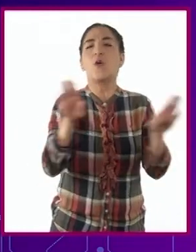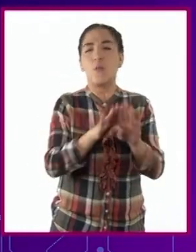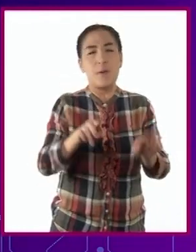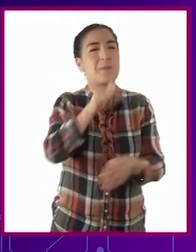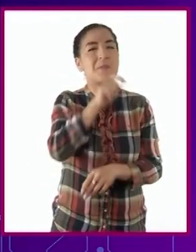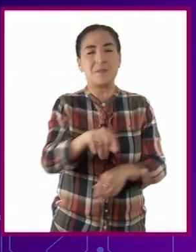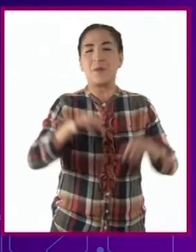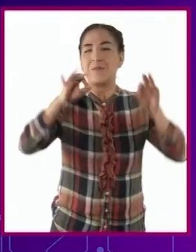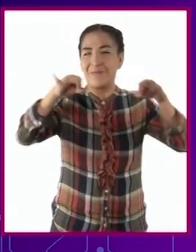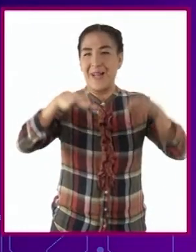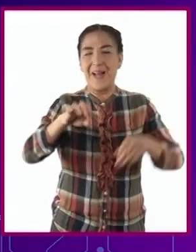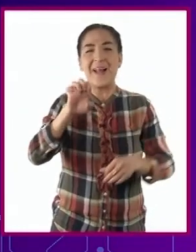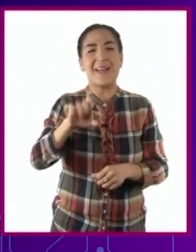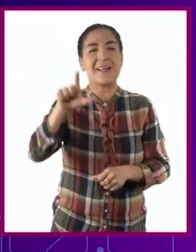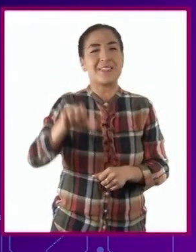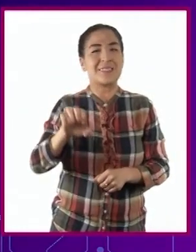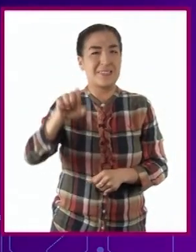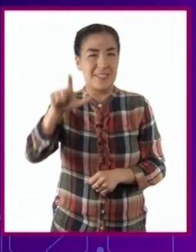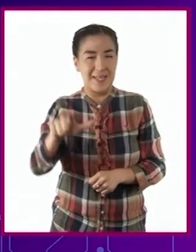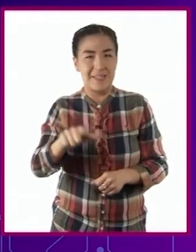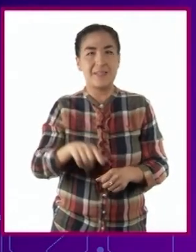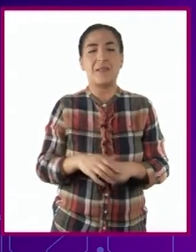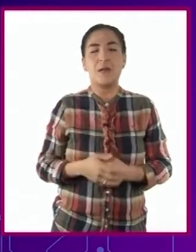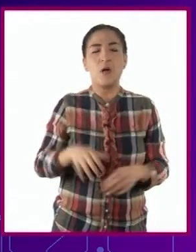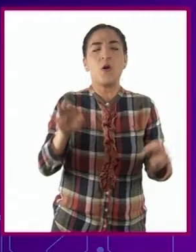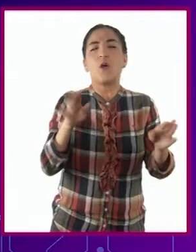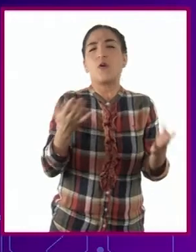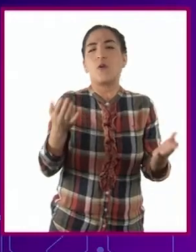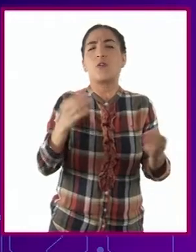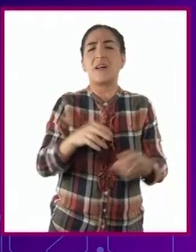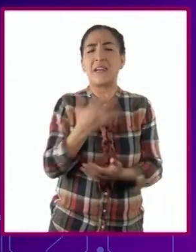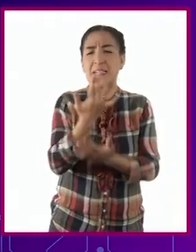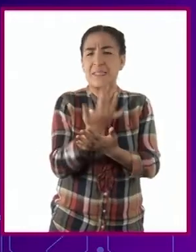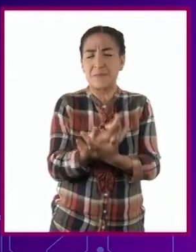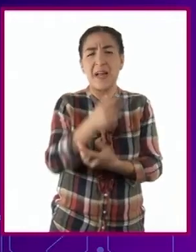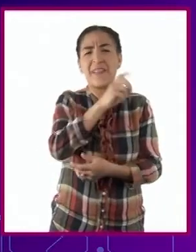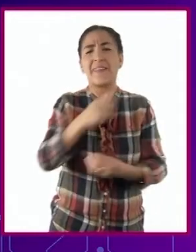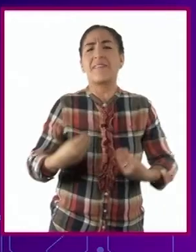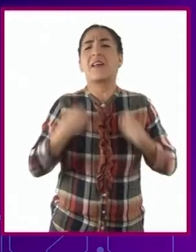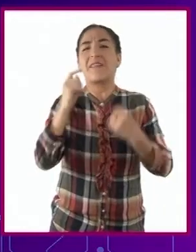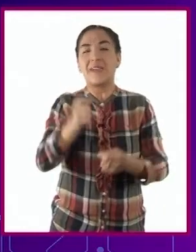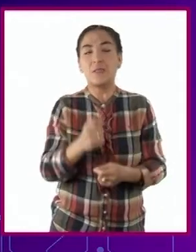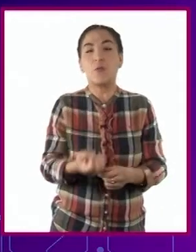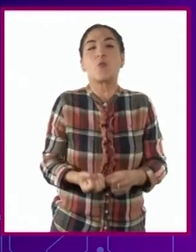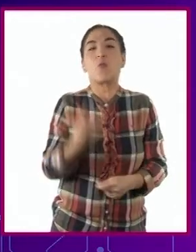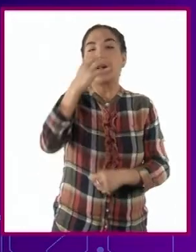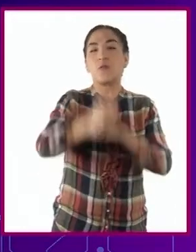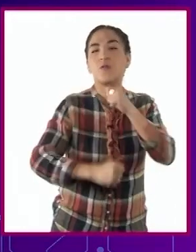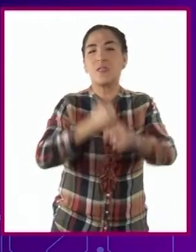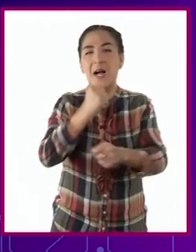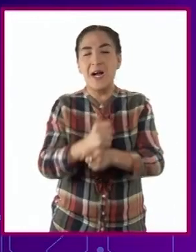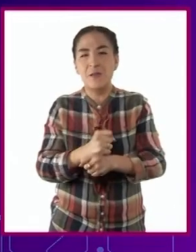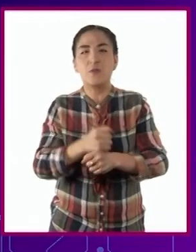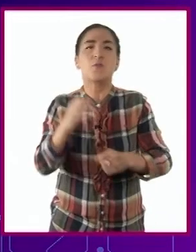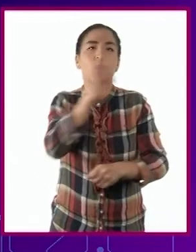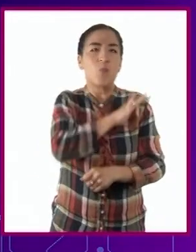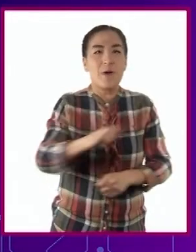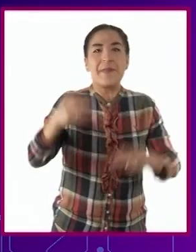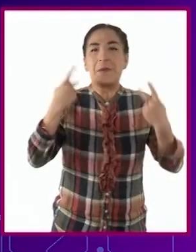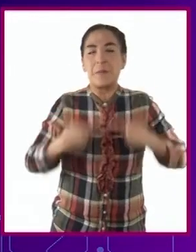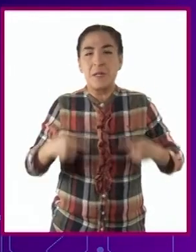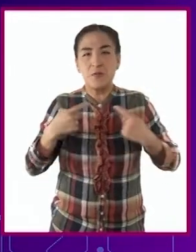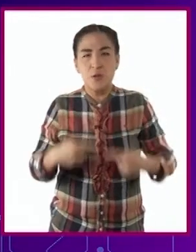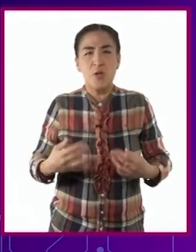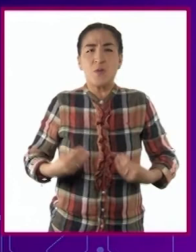hoja electrónica. Se conoce como esperanza de vida al número de años que se espera que viva una persona. Si